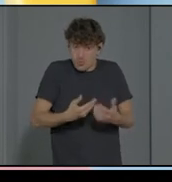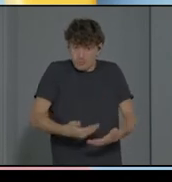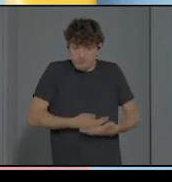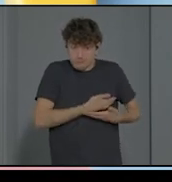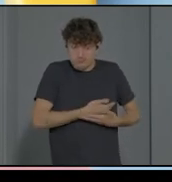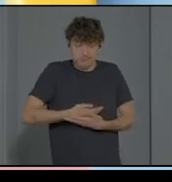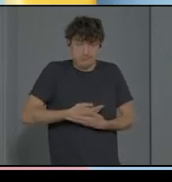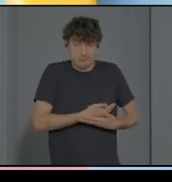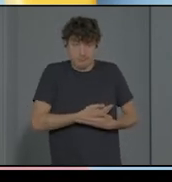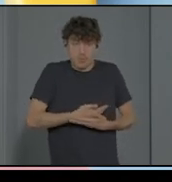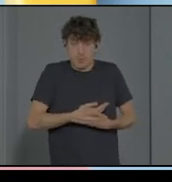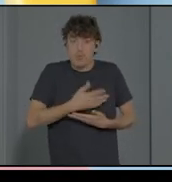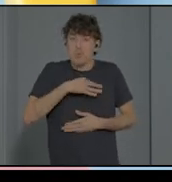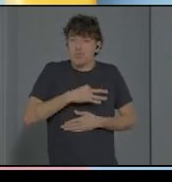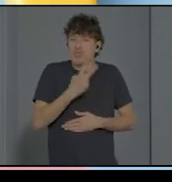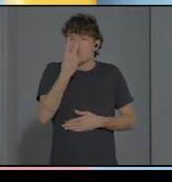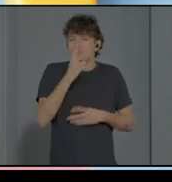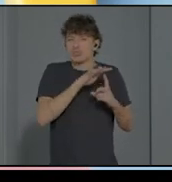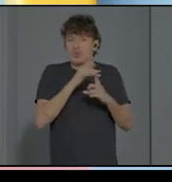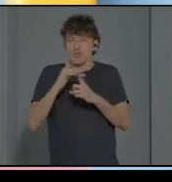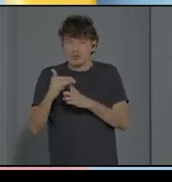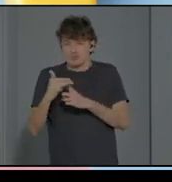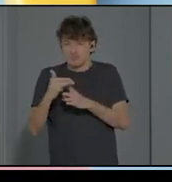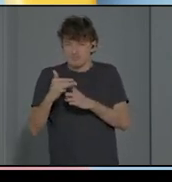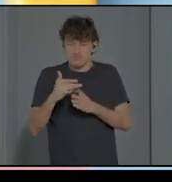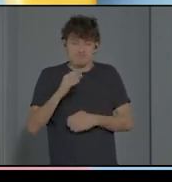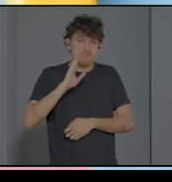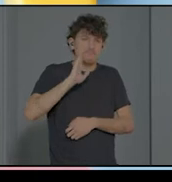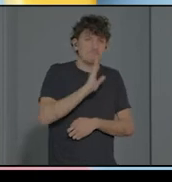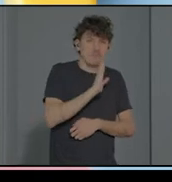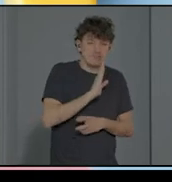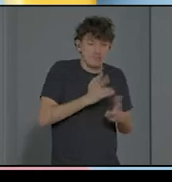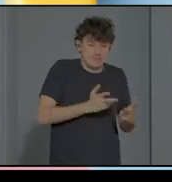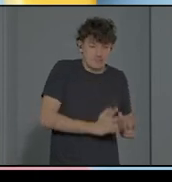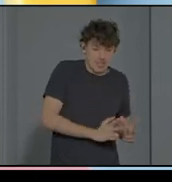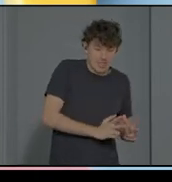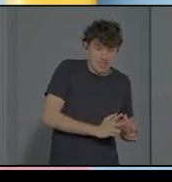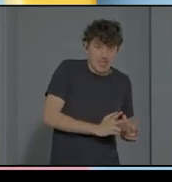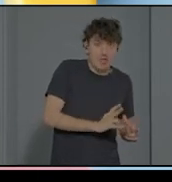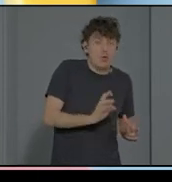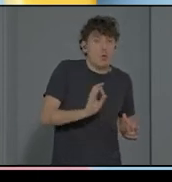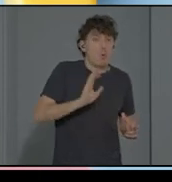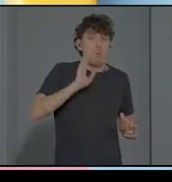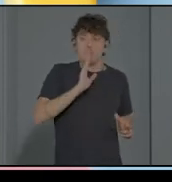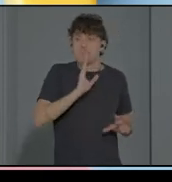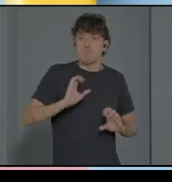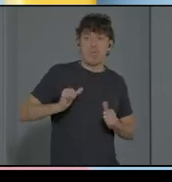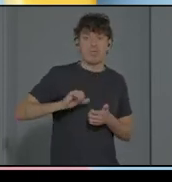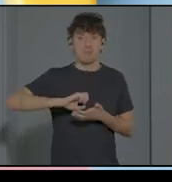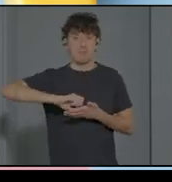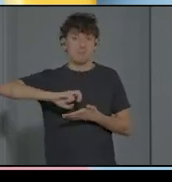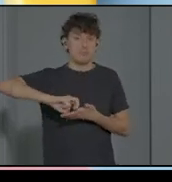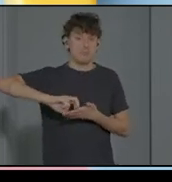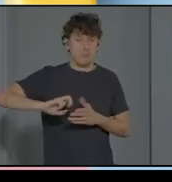madre sentada y en otro caso la madre que empezaba a andar. Así que os voy a enseñar